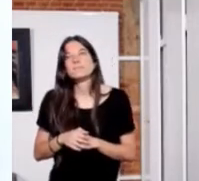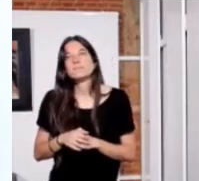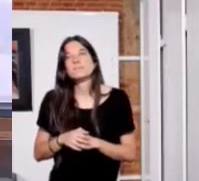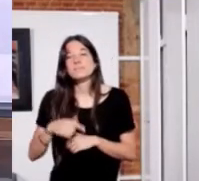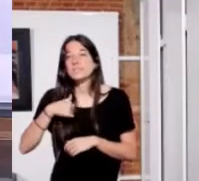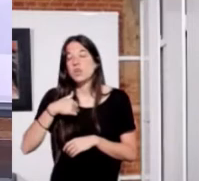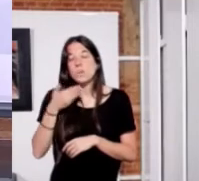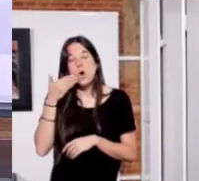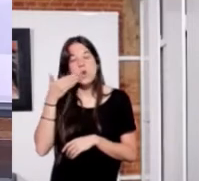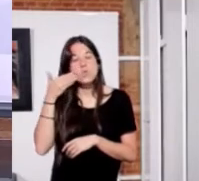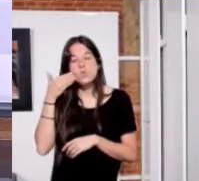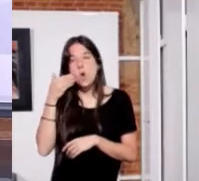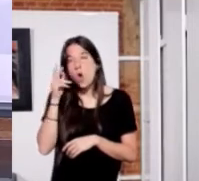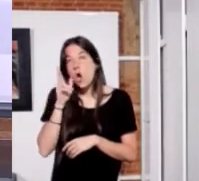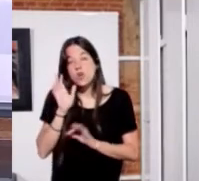honor